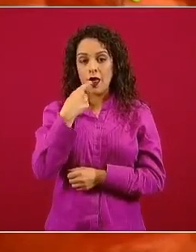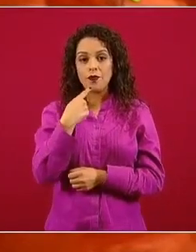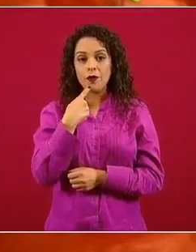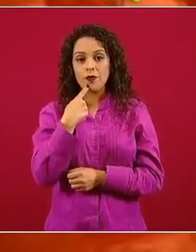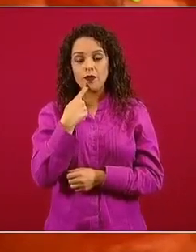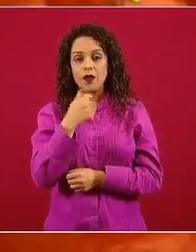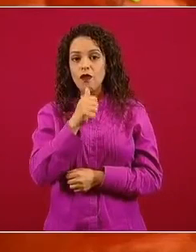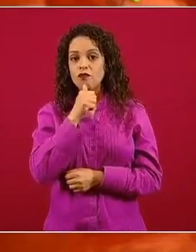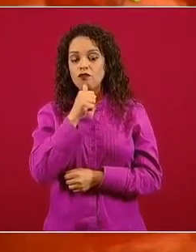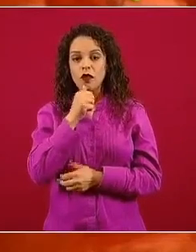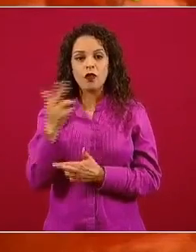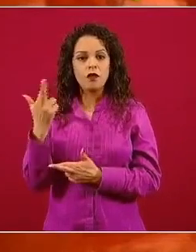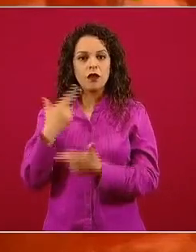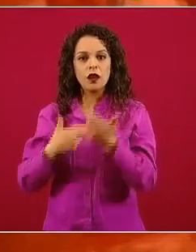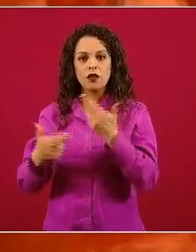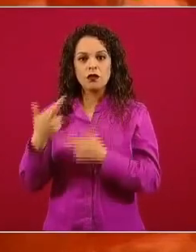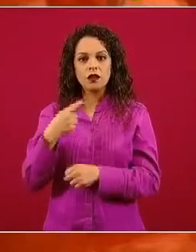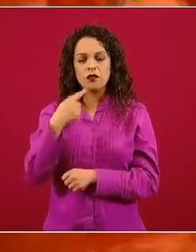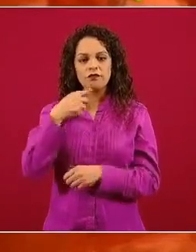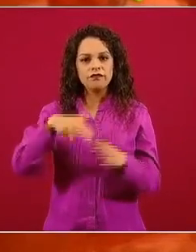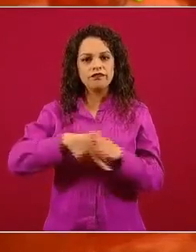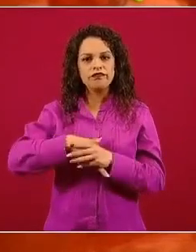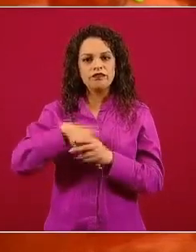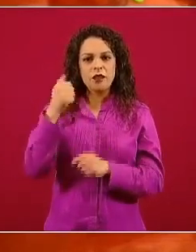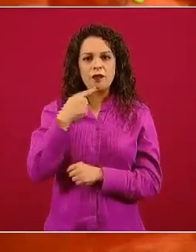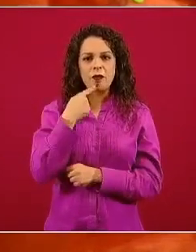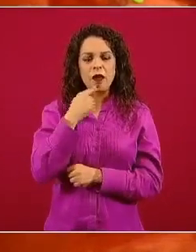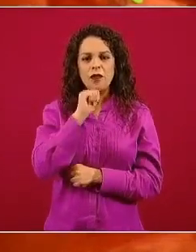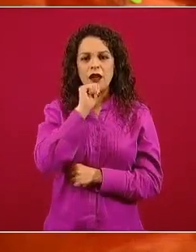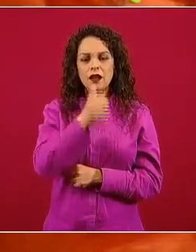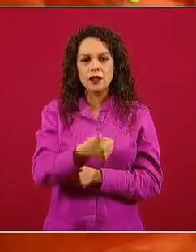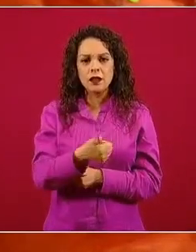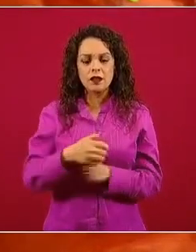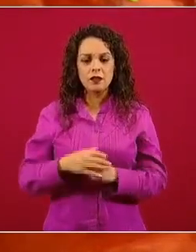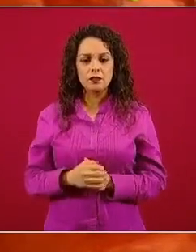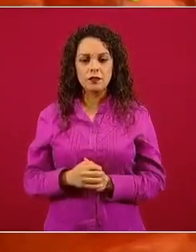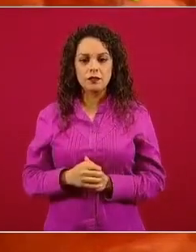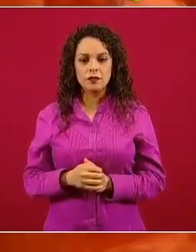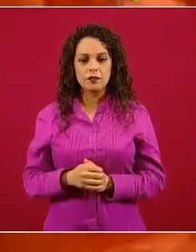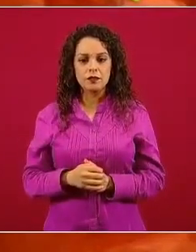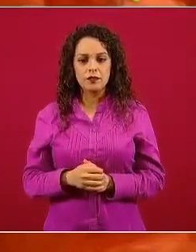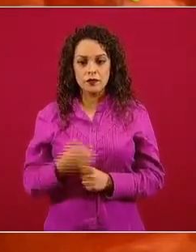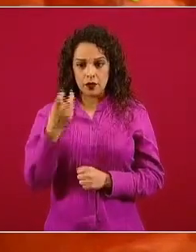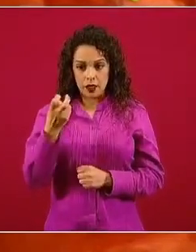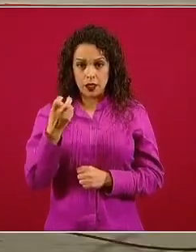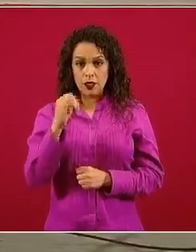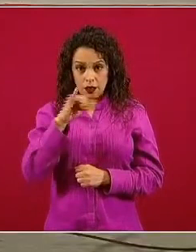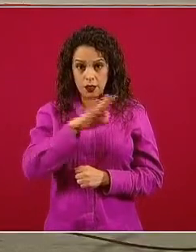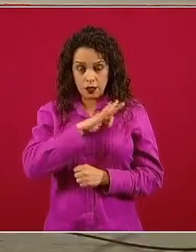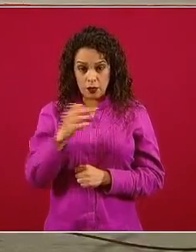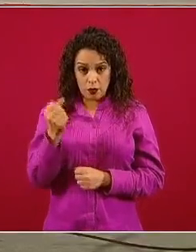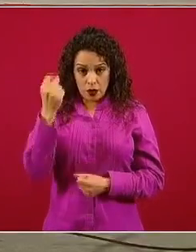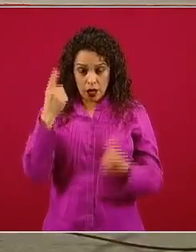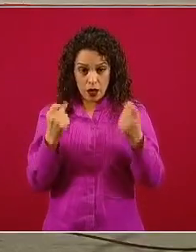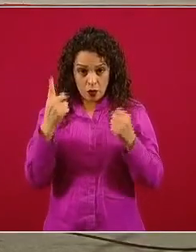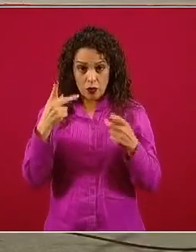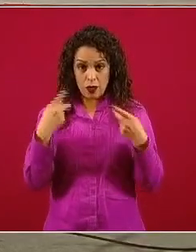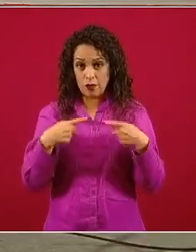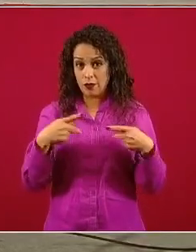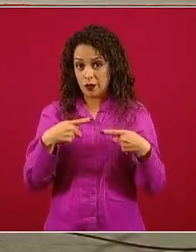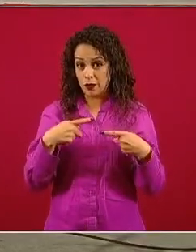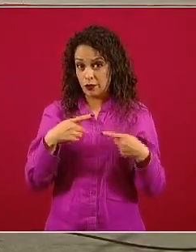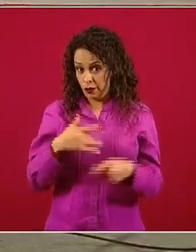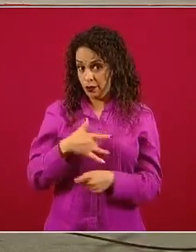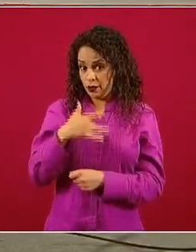esto o es apenas son casos que se pueden dar en algunos pacientes? Hay bibliografía que sí